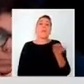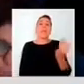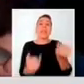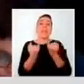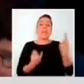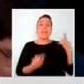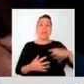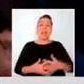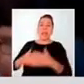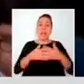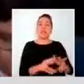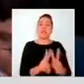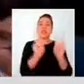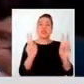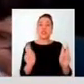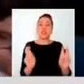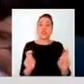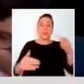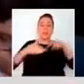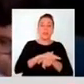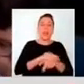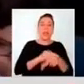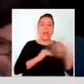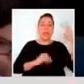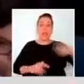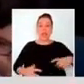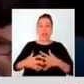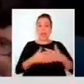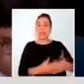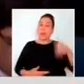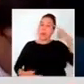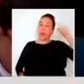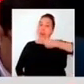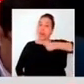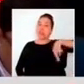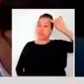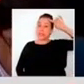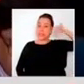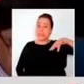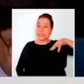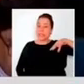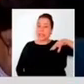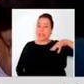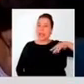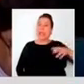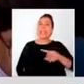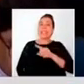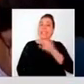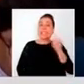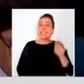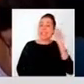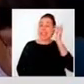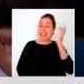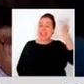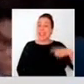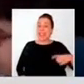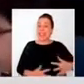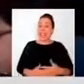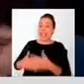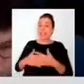sobre la intervención de los Estados Unidos. Pero todos sabemos que los servicios de inteligencia de los Estados Unidos no solamente